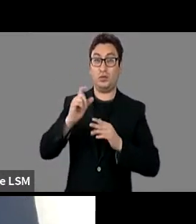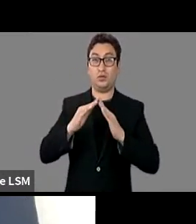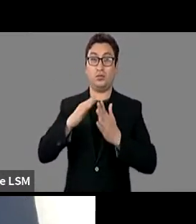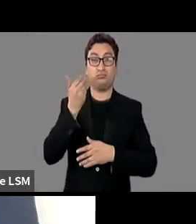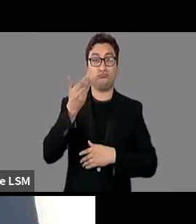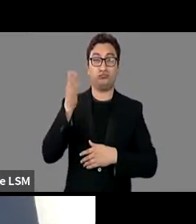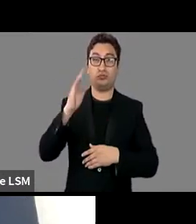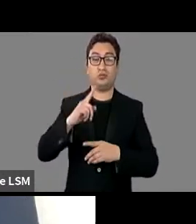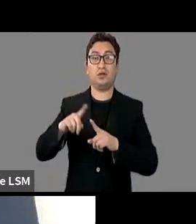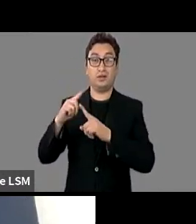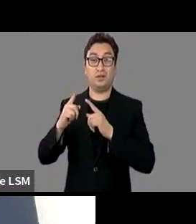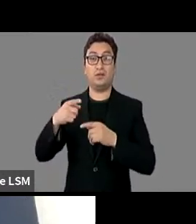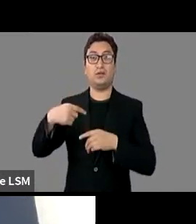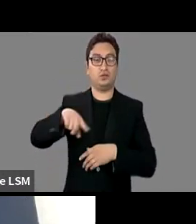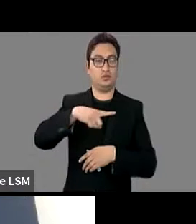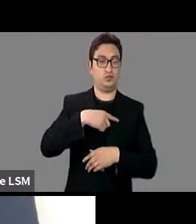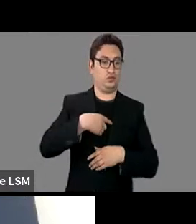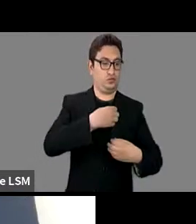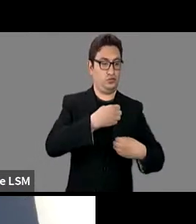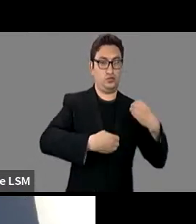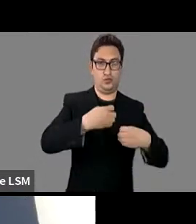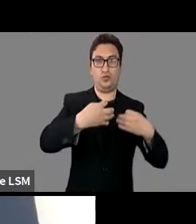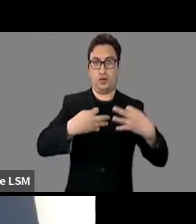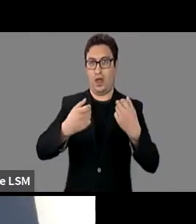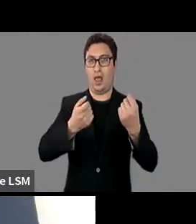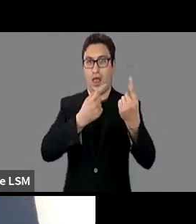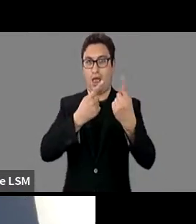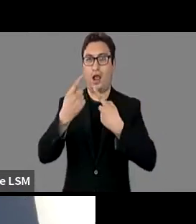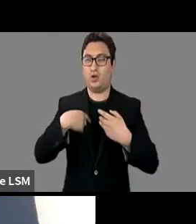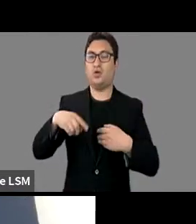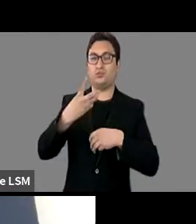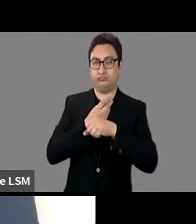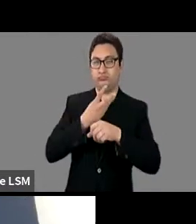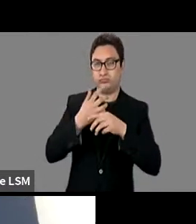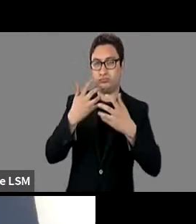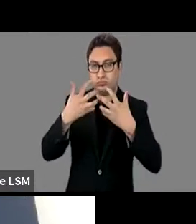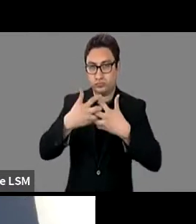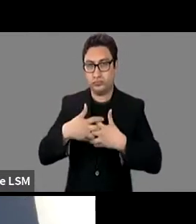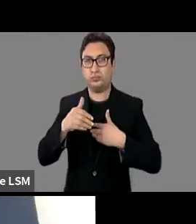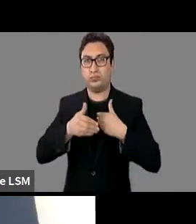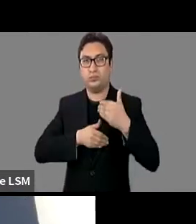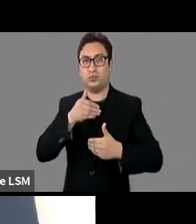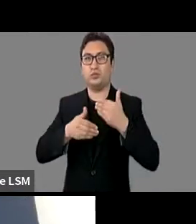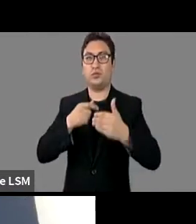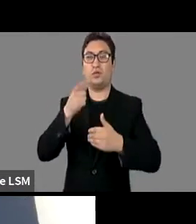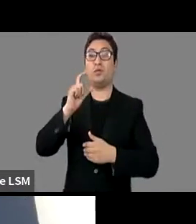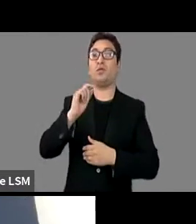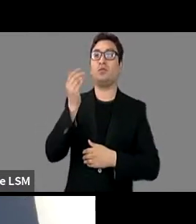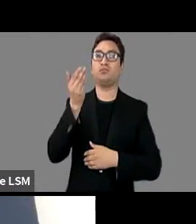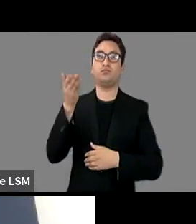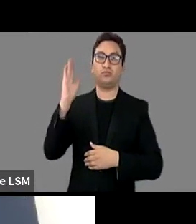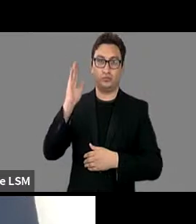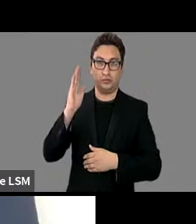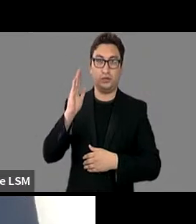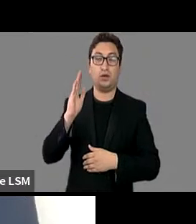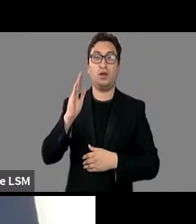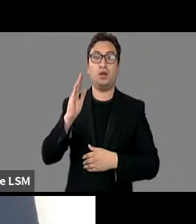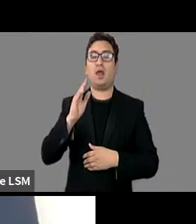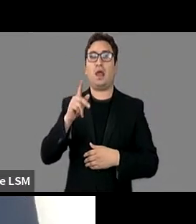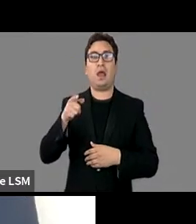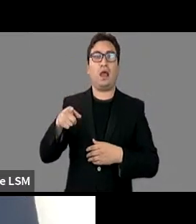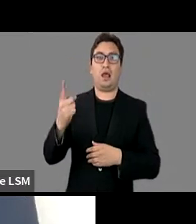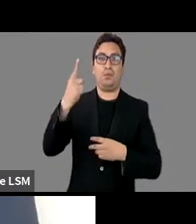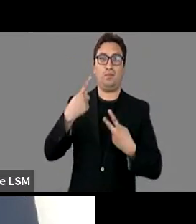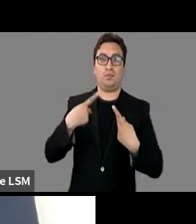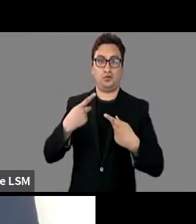algunos jueces, su servidor, realizamos ajustes necesarios al procedimiento para llevar a cabo el lanzamiento. No puedes dejar a una persona en estado de vulnerabilidad